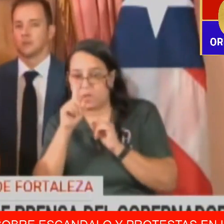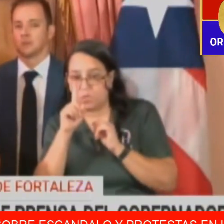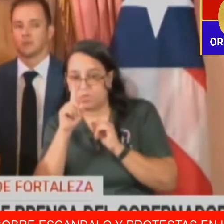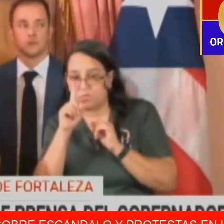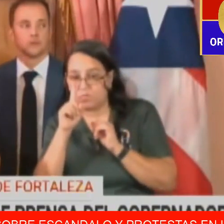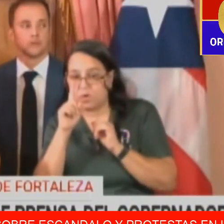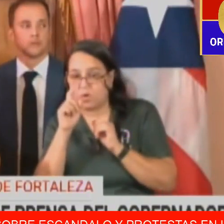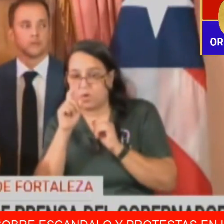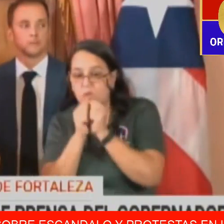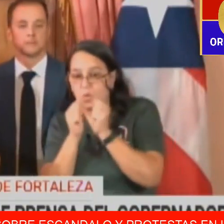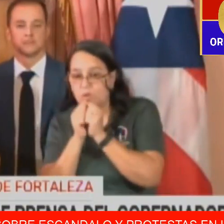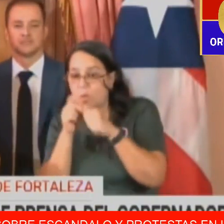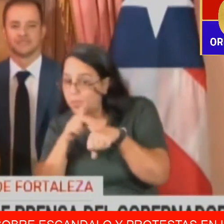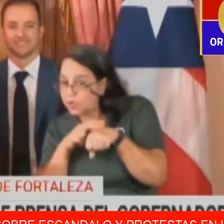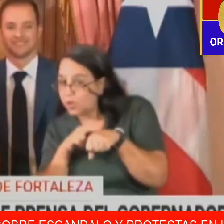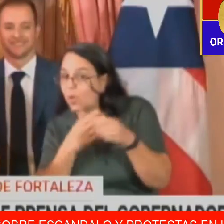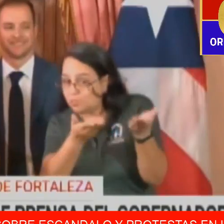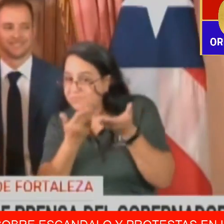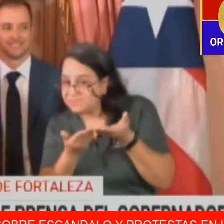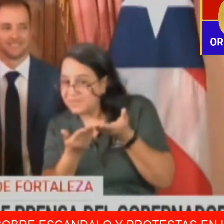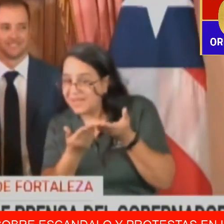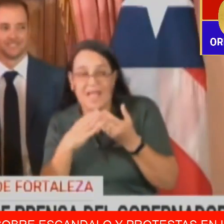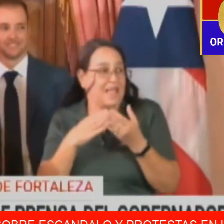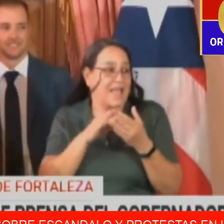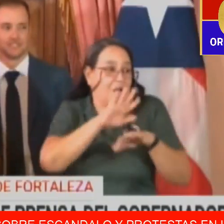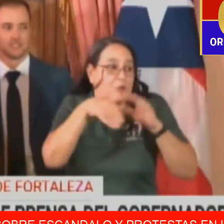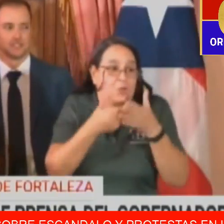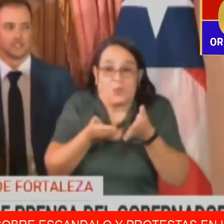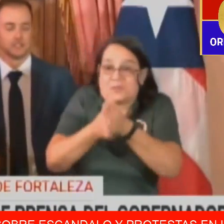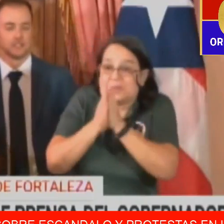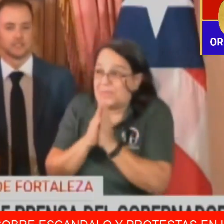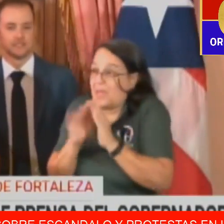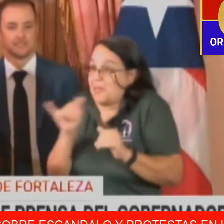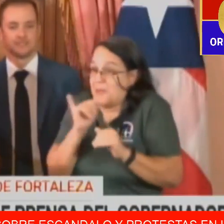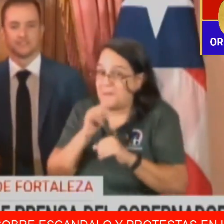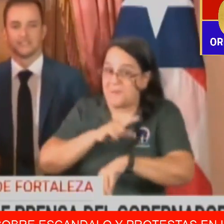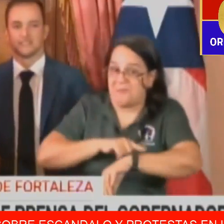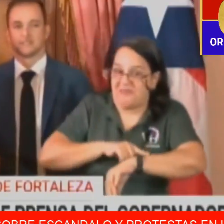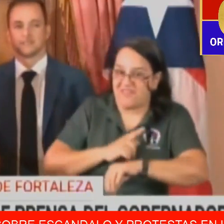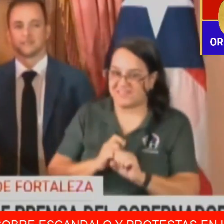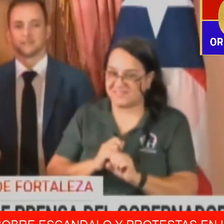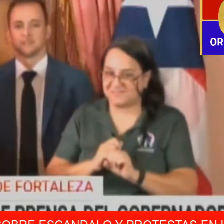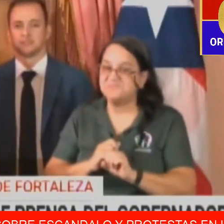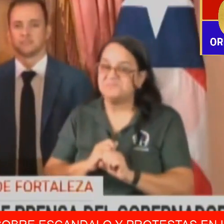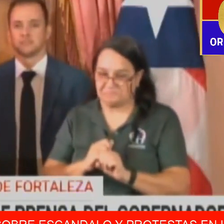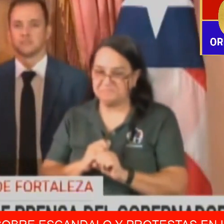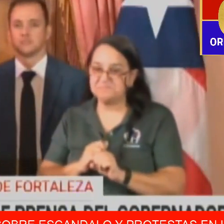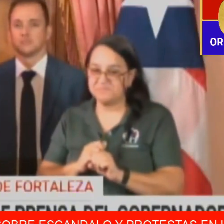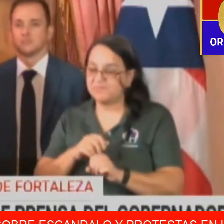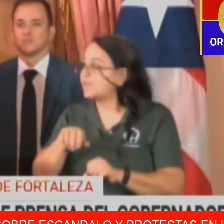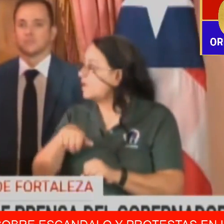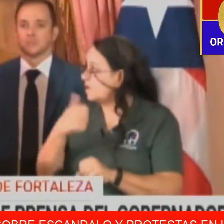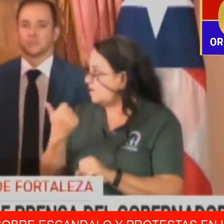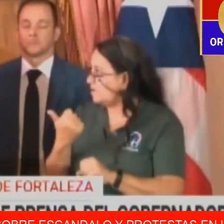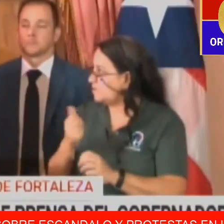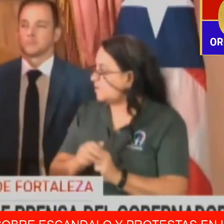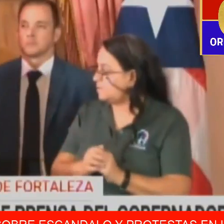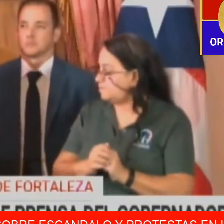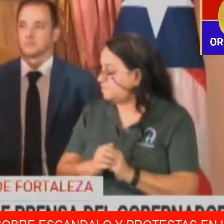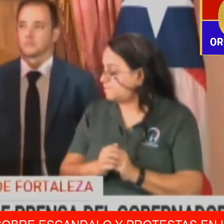disculpa. Adelante. Es que todo el mundo me está pidiendo la vez. Adelante, continúa. Y la otra era